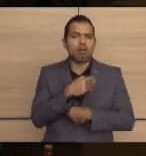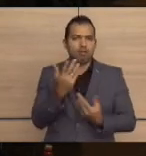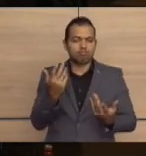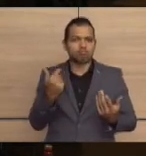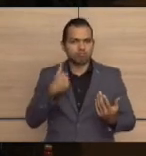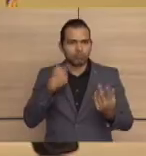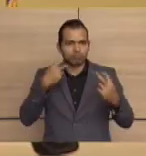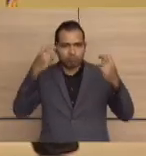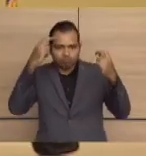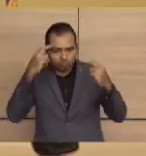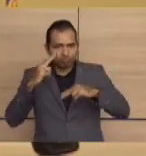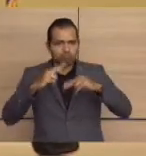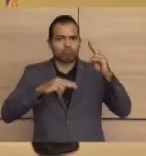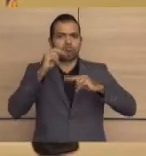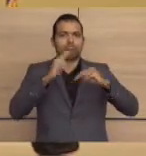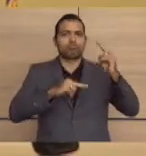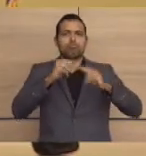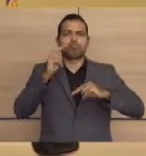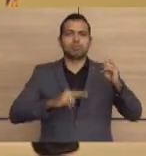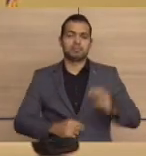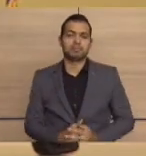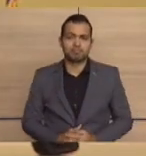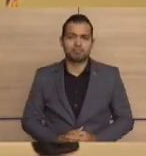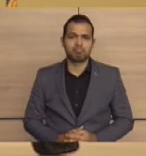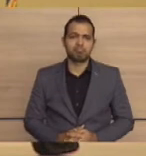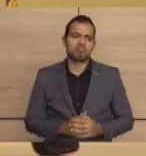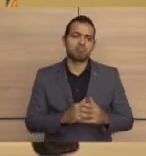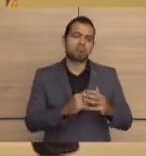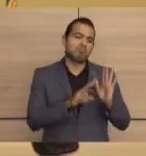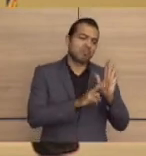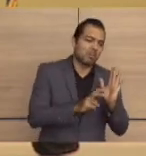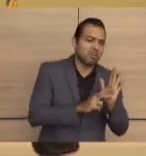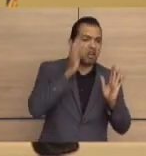jóvenes, que netamente lo formal y lo académico.